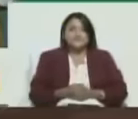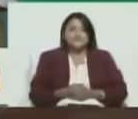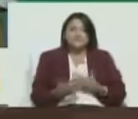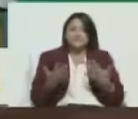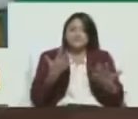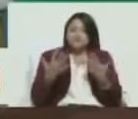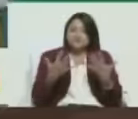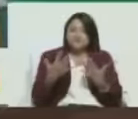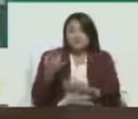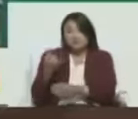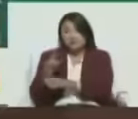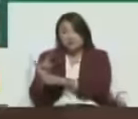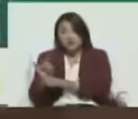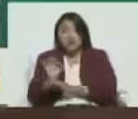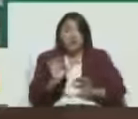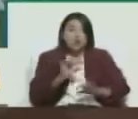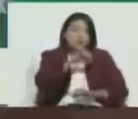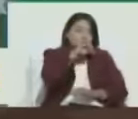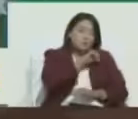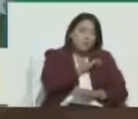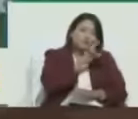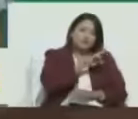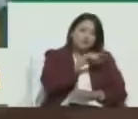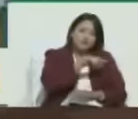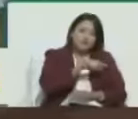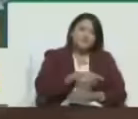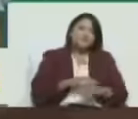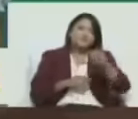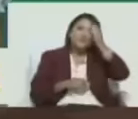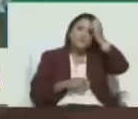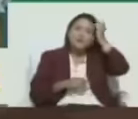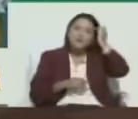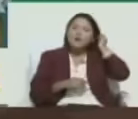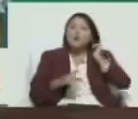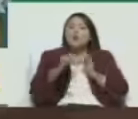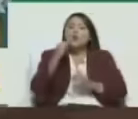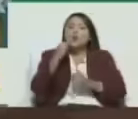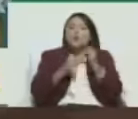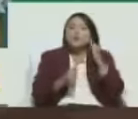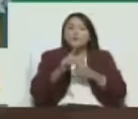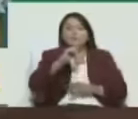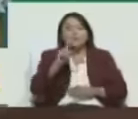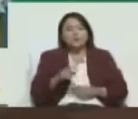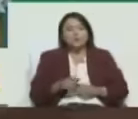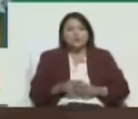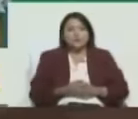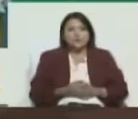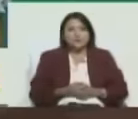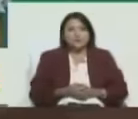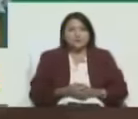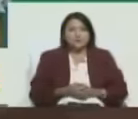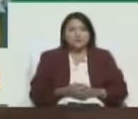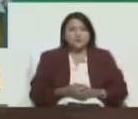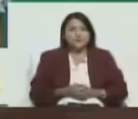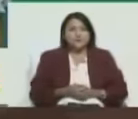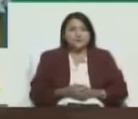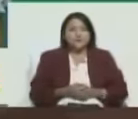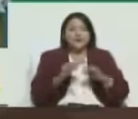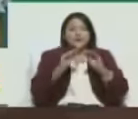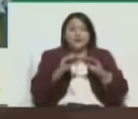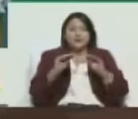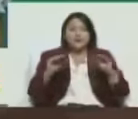patria. Para culminar esta ronda de preguntas, hacemos del conocimiento de